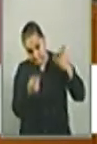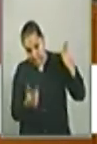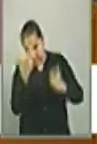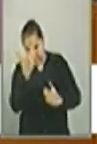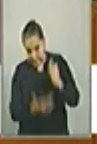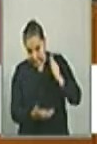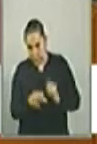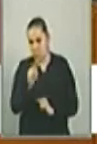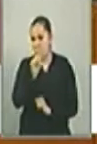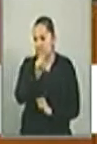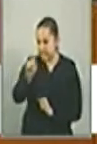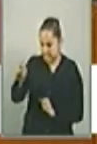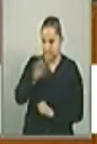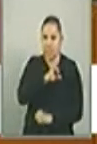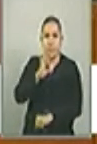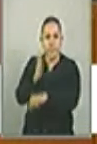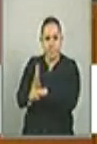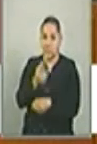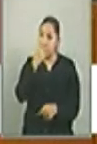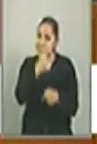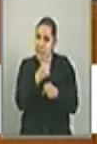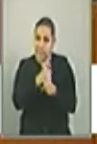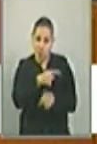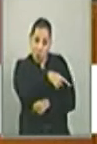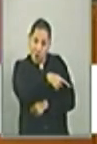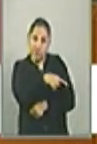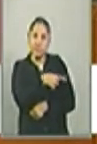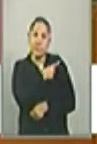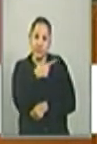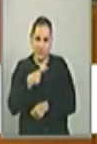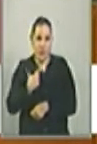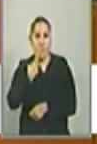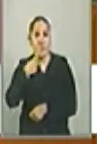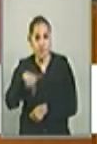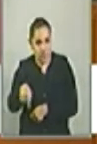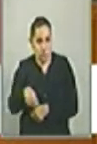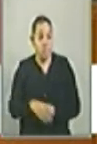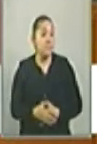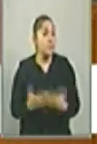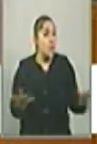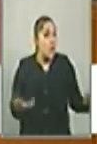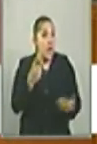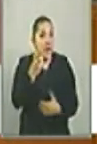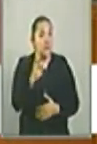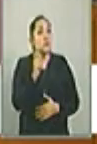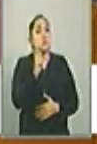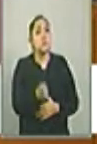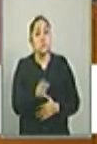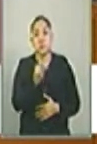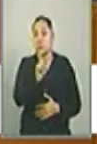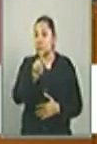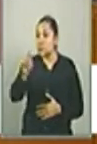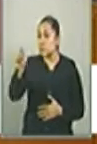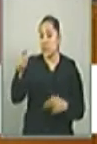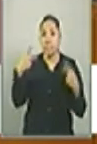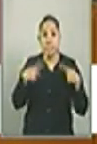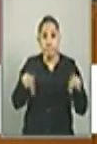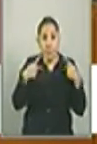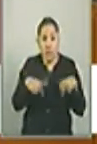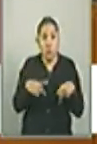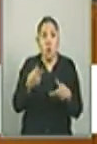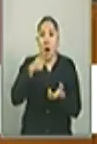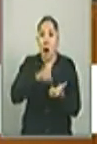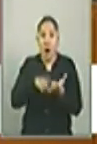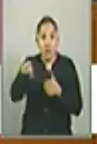es, los servidores públicos señalados o las personas involucradas no pueden ser imputados o señalados